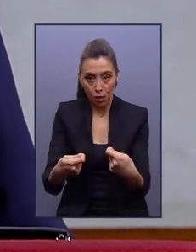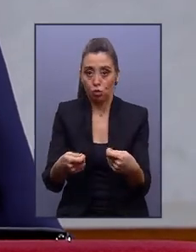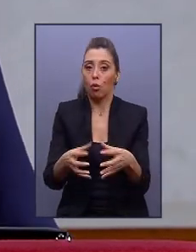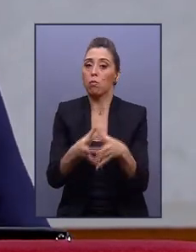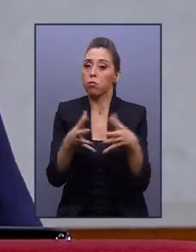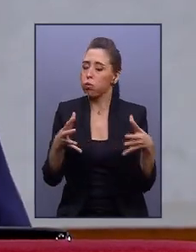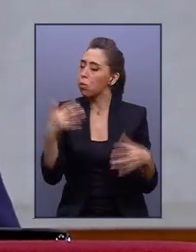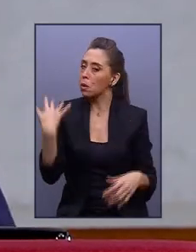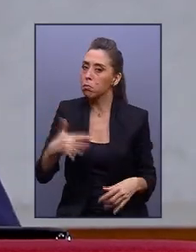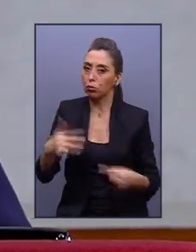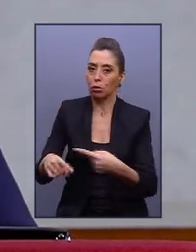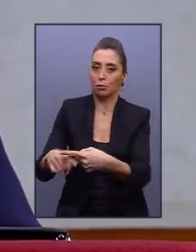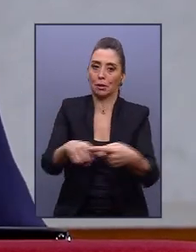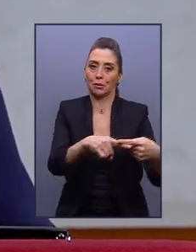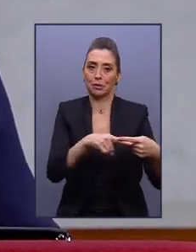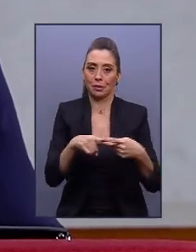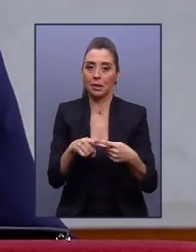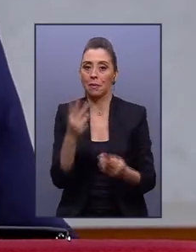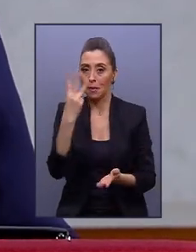enorme valor social.